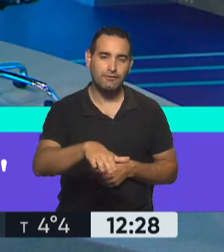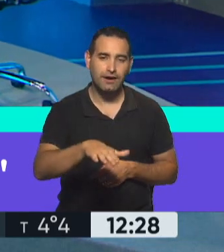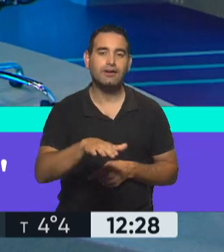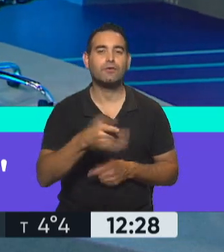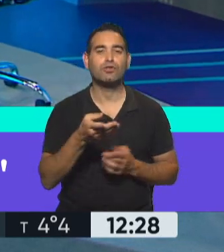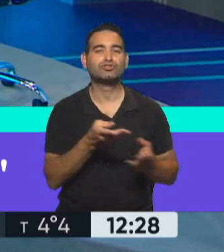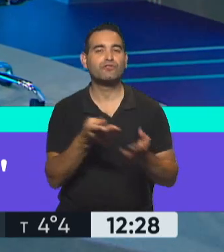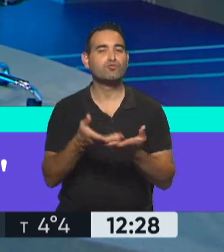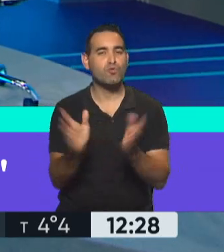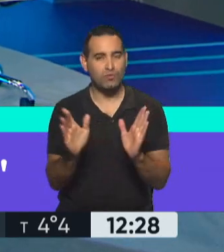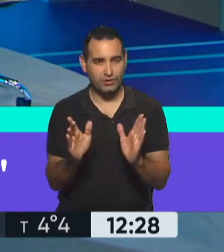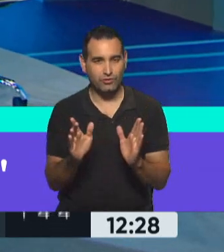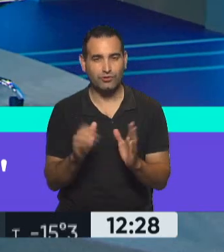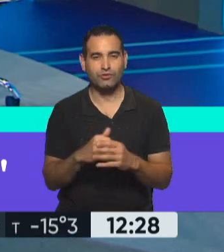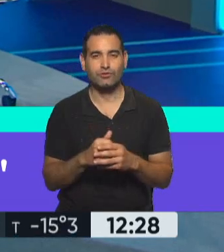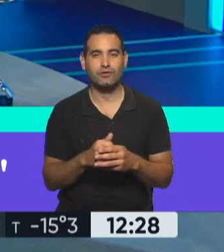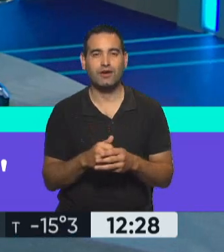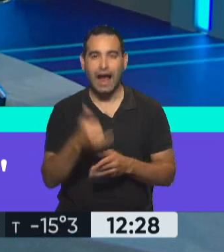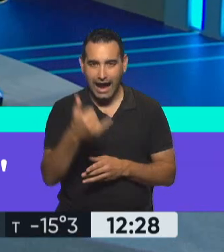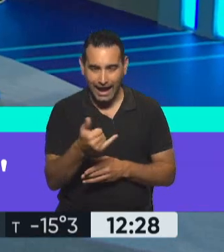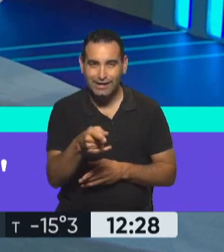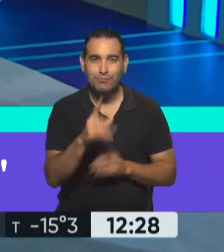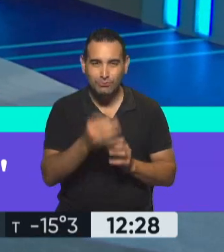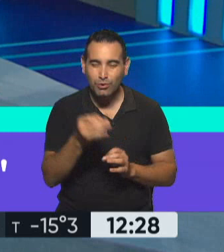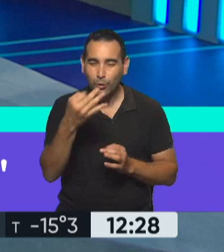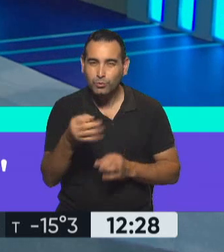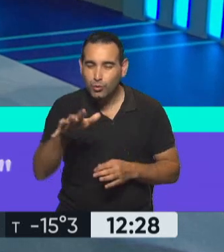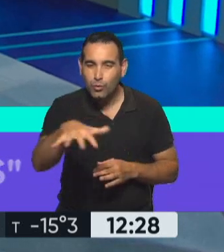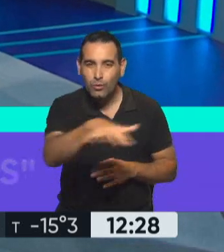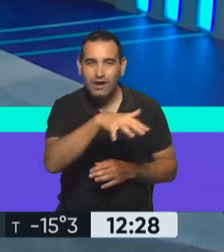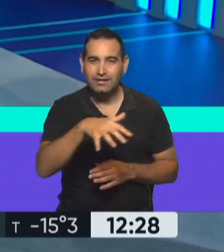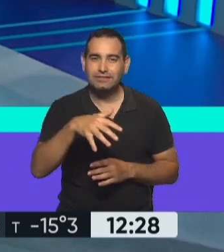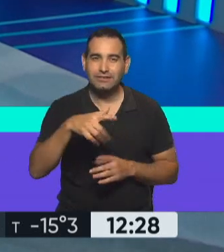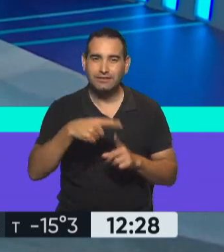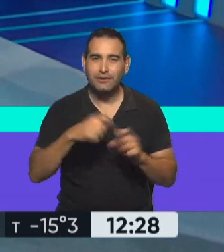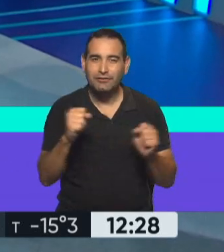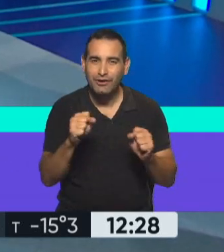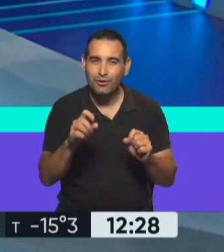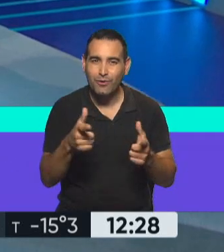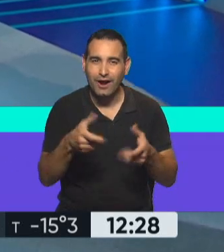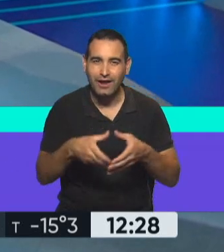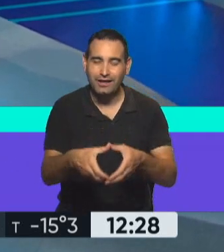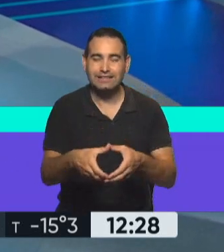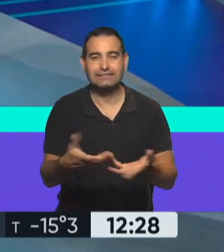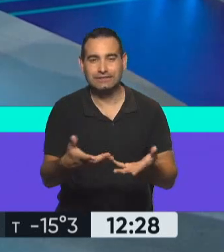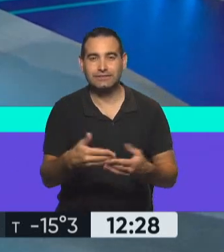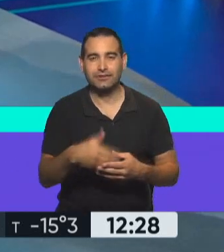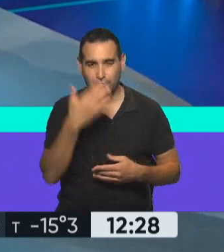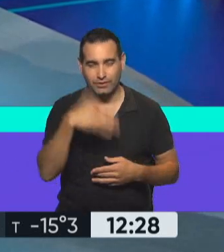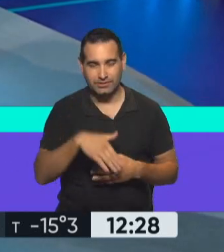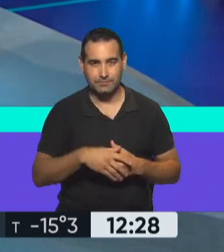servicio público. El servicio público llega, pero no en las zonas bioclimáticas estas que ahora se